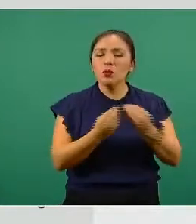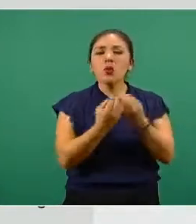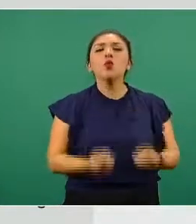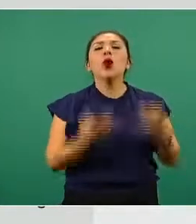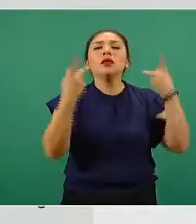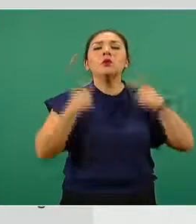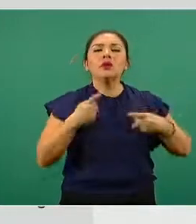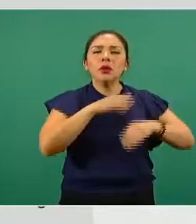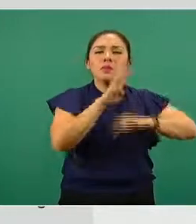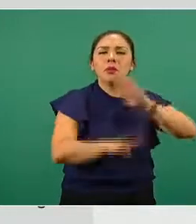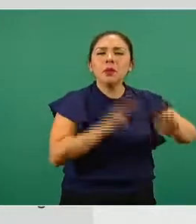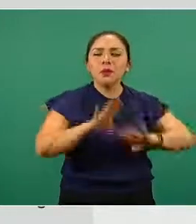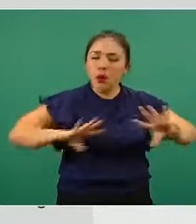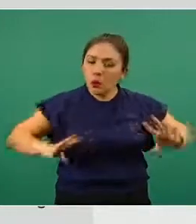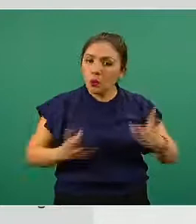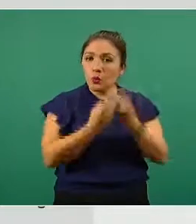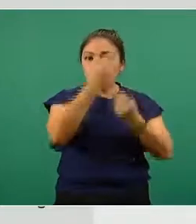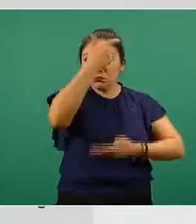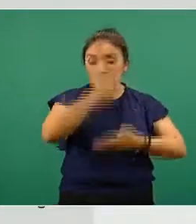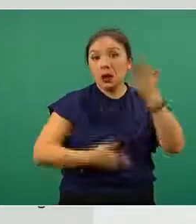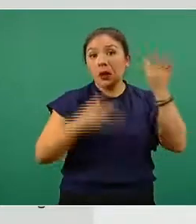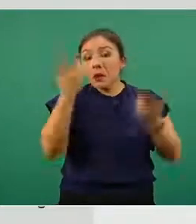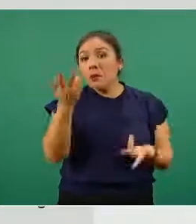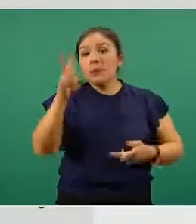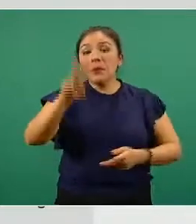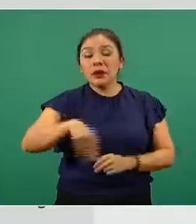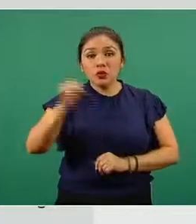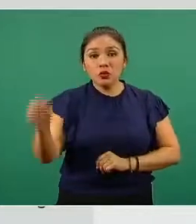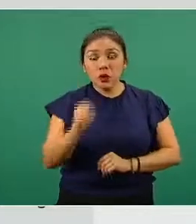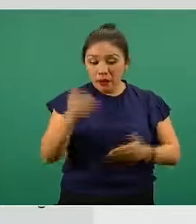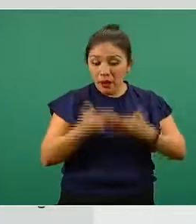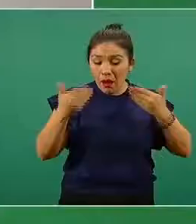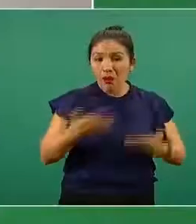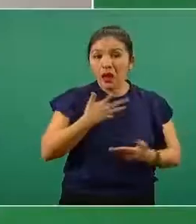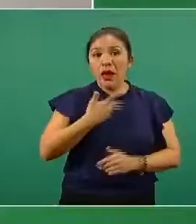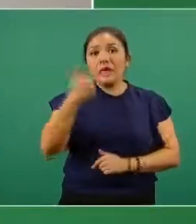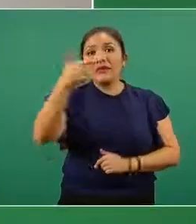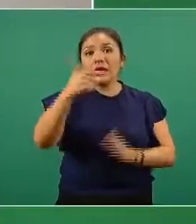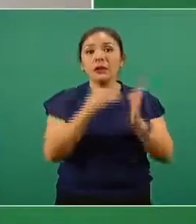han registrado en nuestro país. Afortunadamente, hasta el momento,